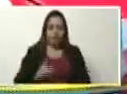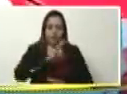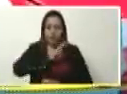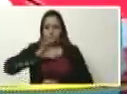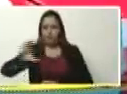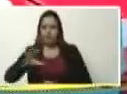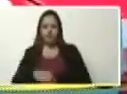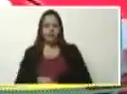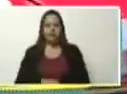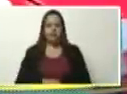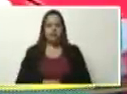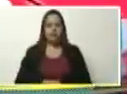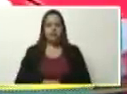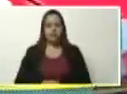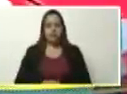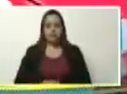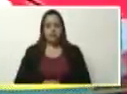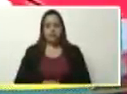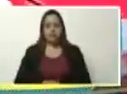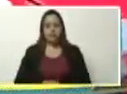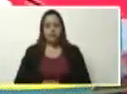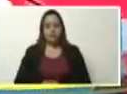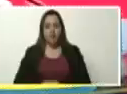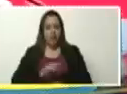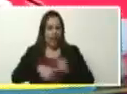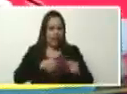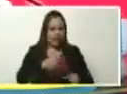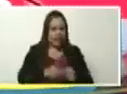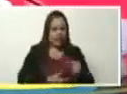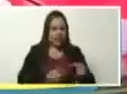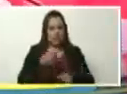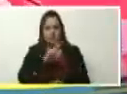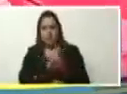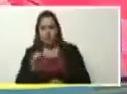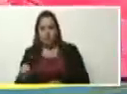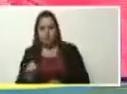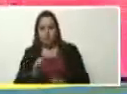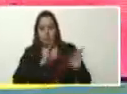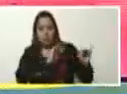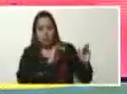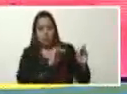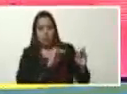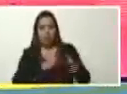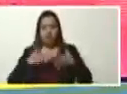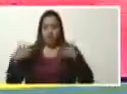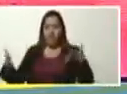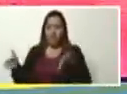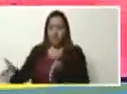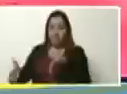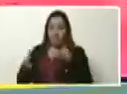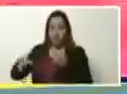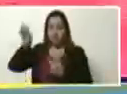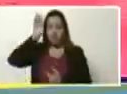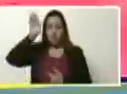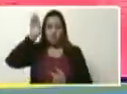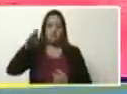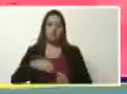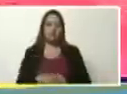soberana. Y el siglo XX se despedía con una gran victoria del futuro.